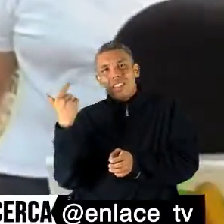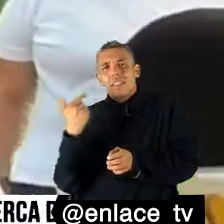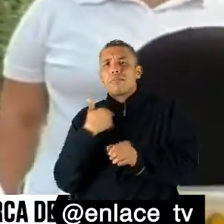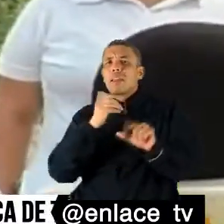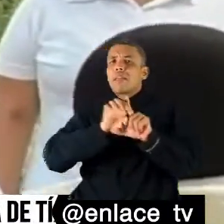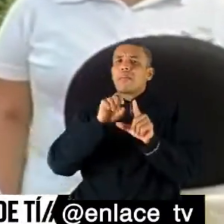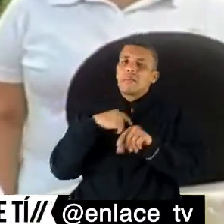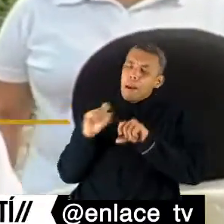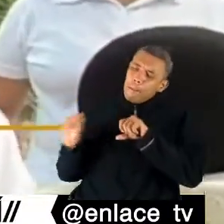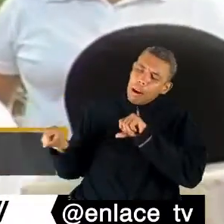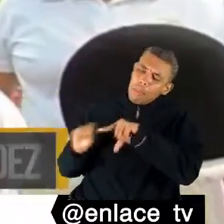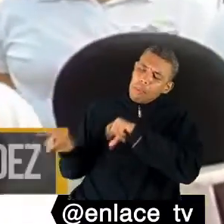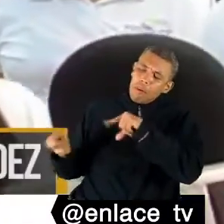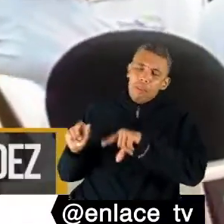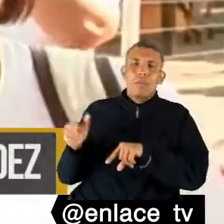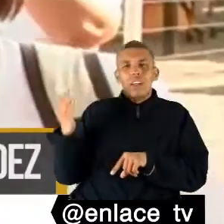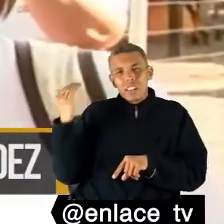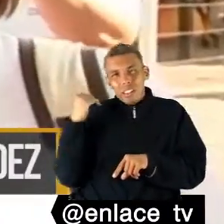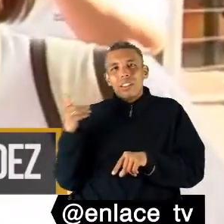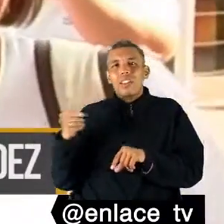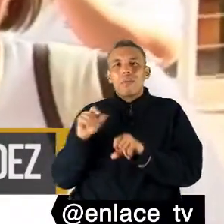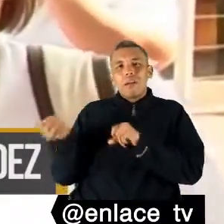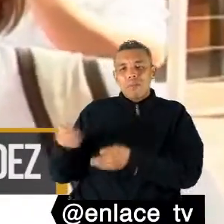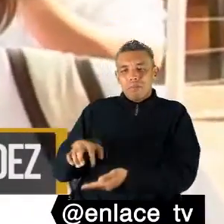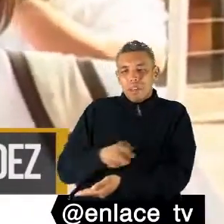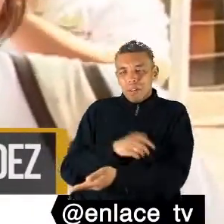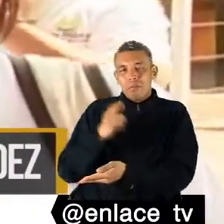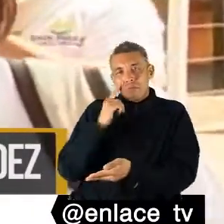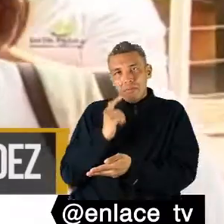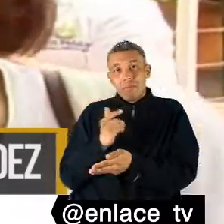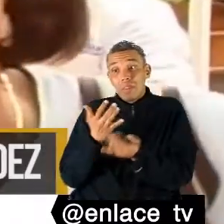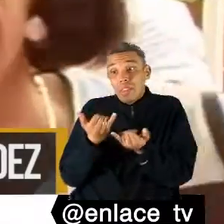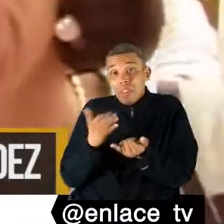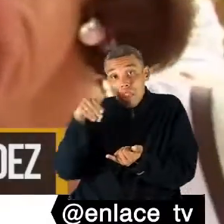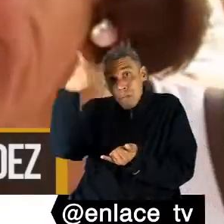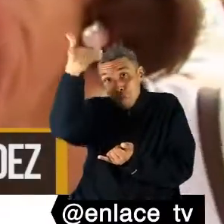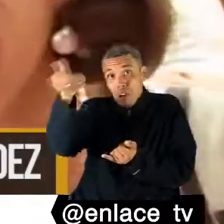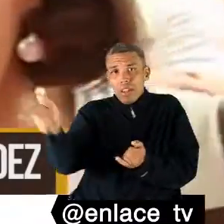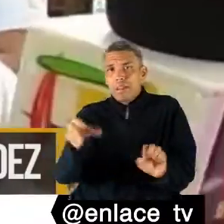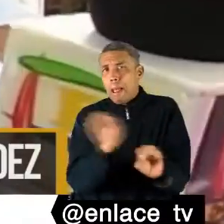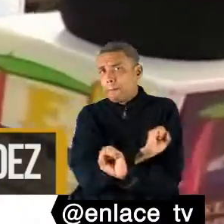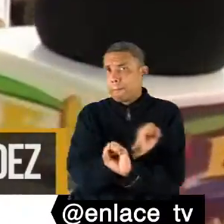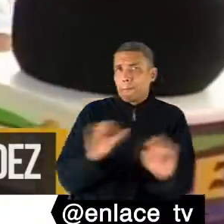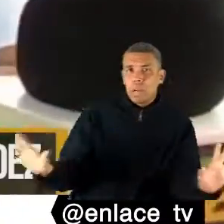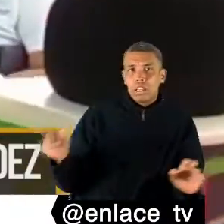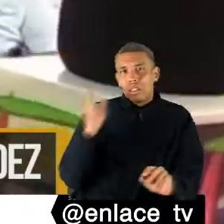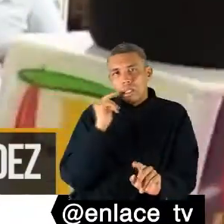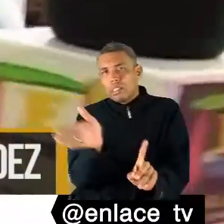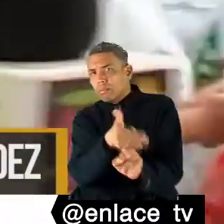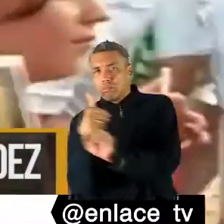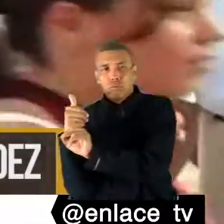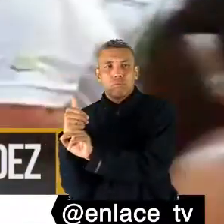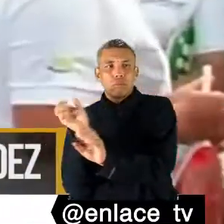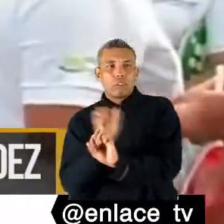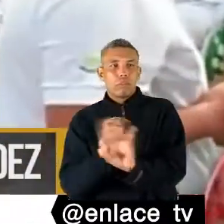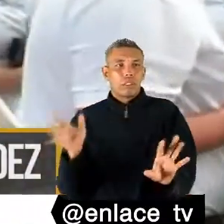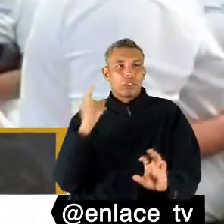quien desapareció el pasado fin de semana en el Tarra Norte de Santander cuando adelantaba labores periodísticas. ¿Le quitó el discurso a la izquierda con estas